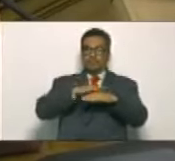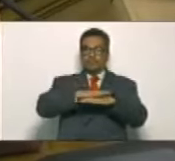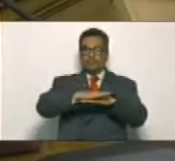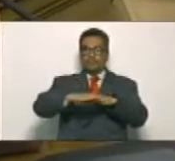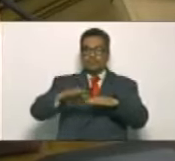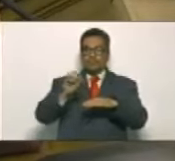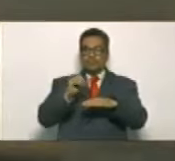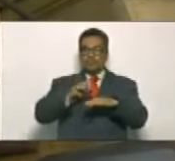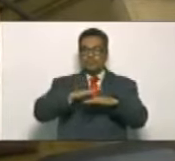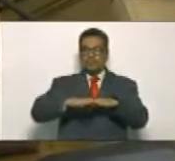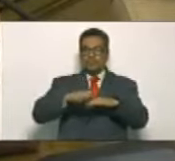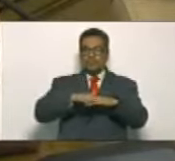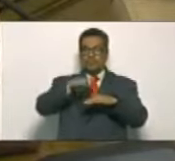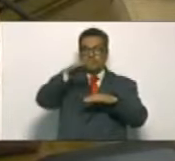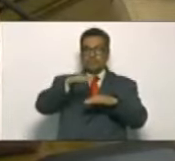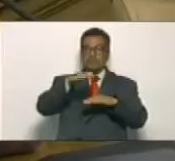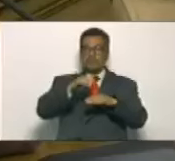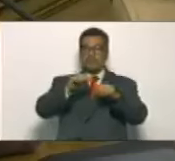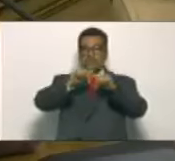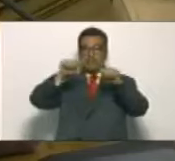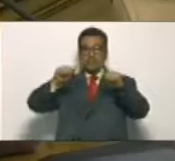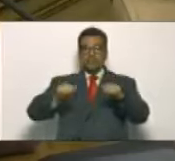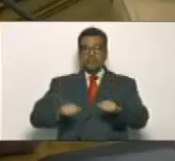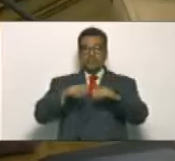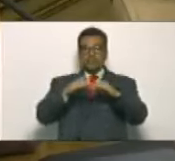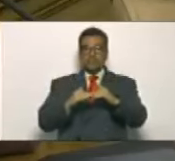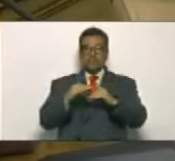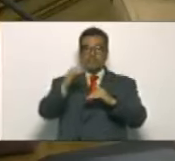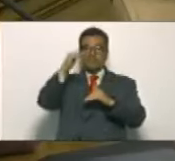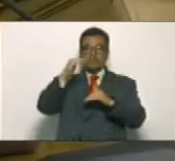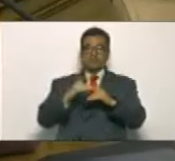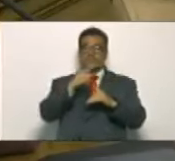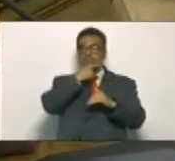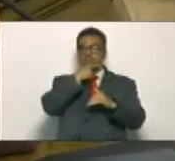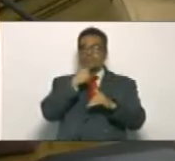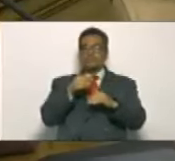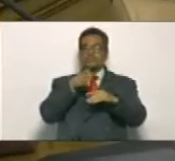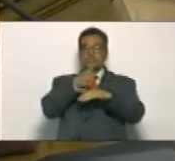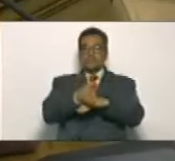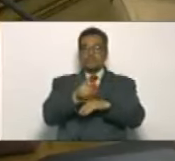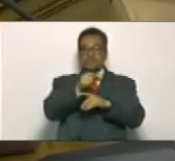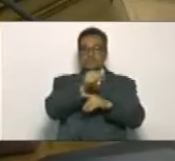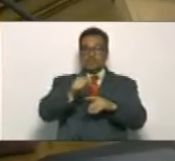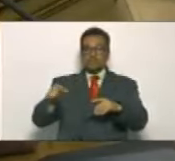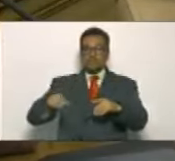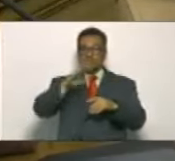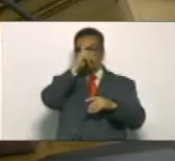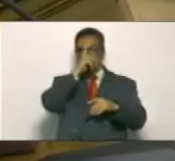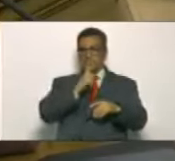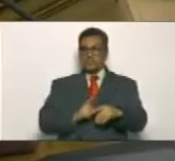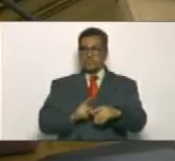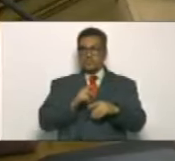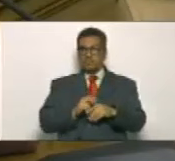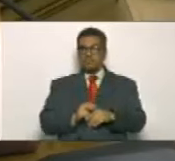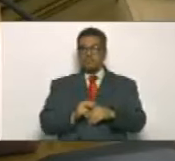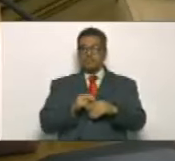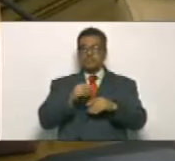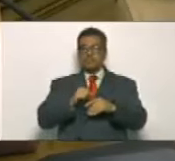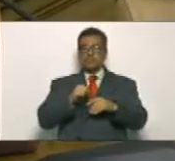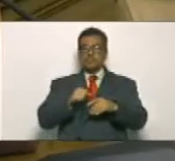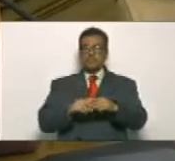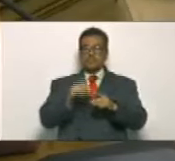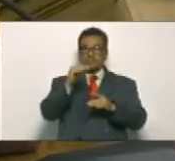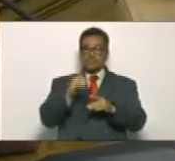en plano o en rampa y sistemas de elevación para facilitar el acceso a las personas con discapacidad